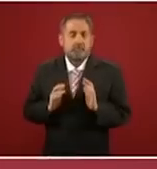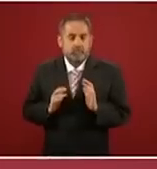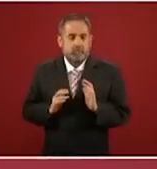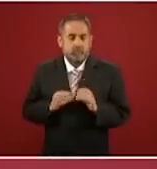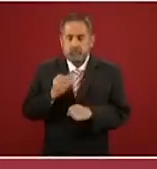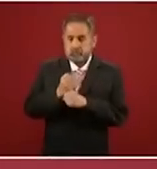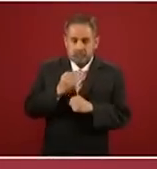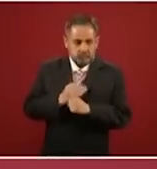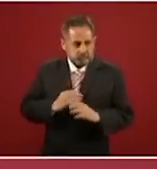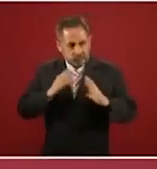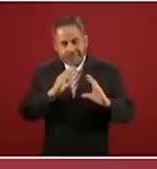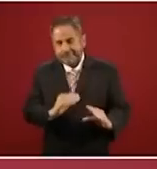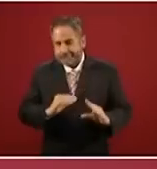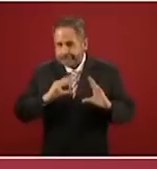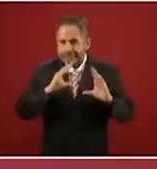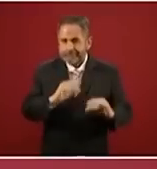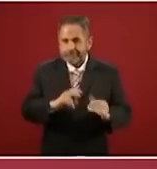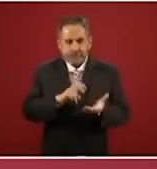formando